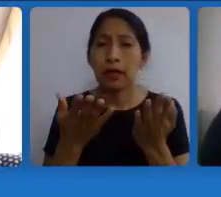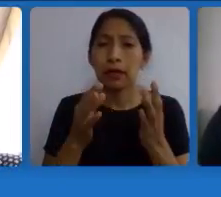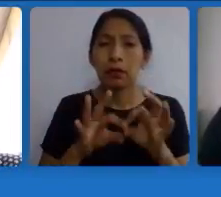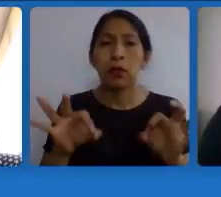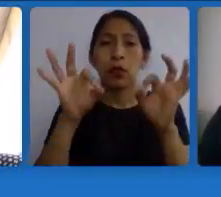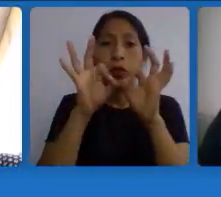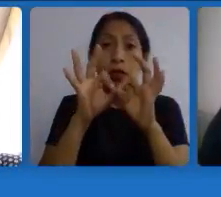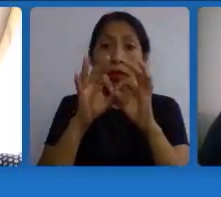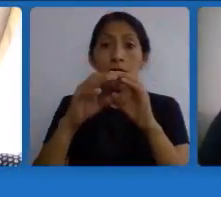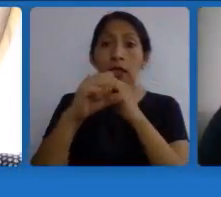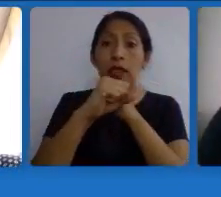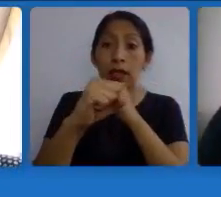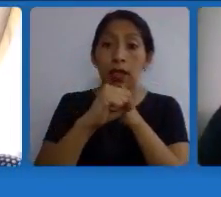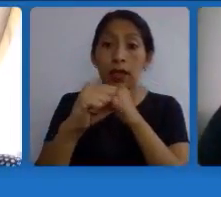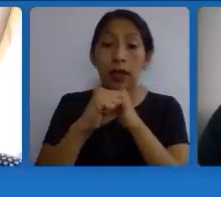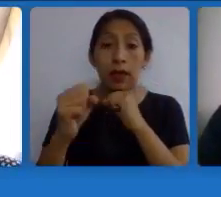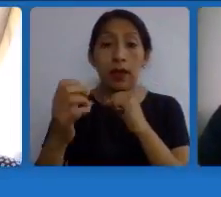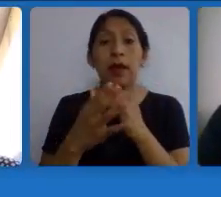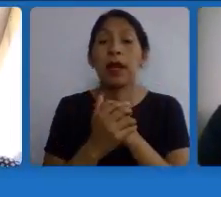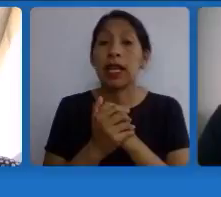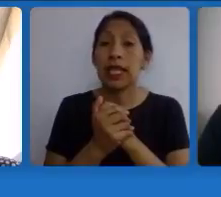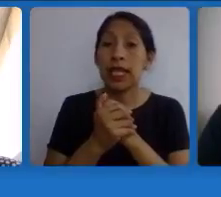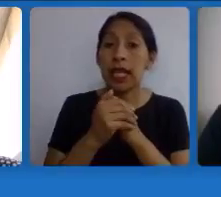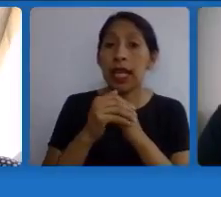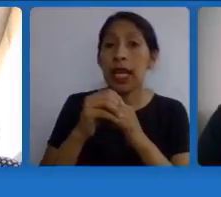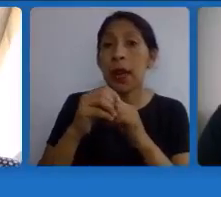las campañas de emailing, que